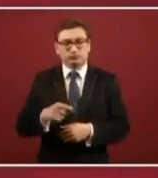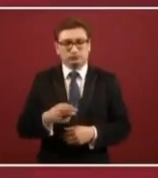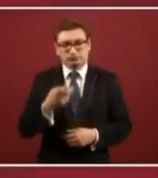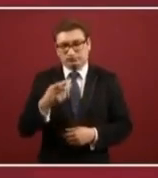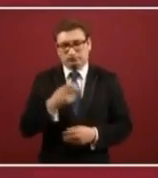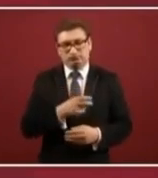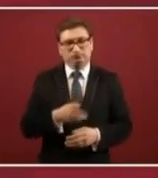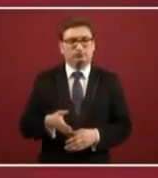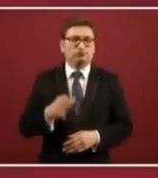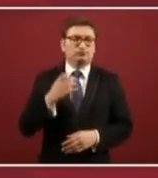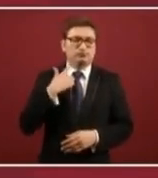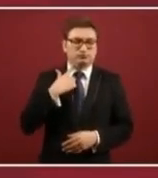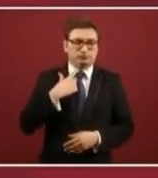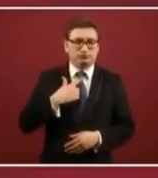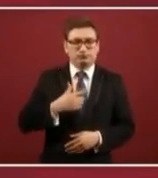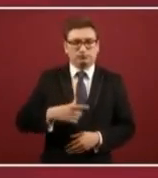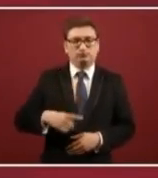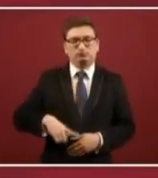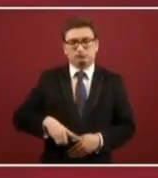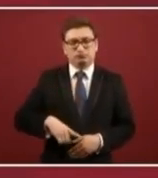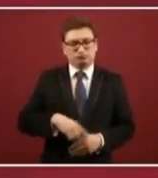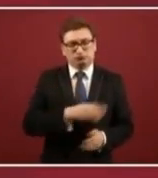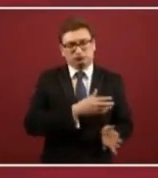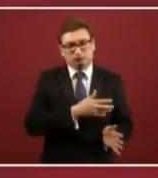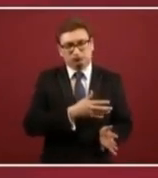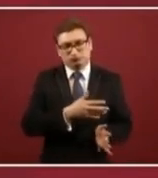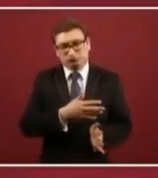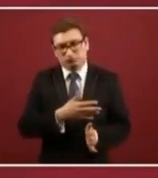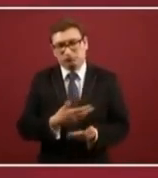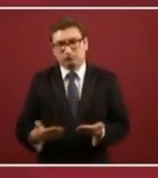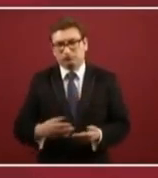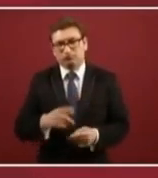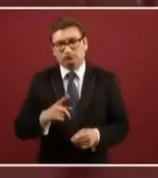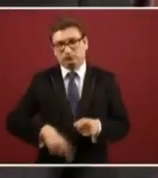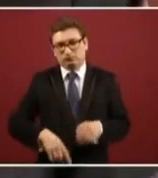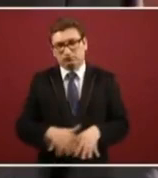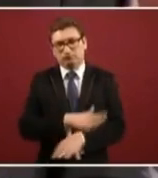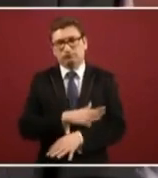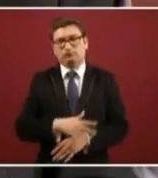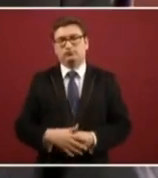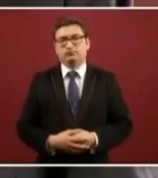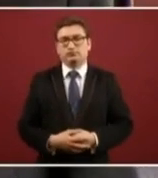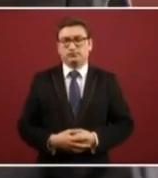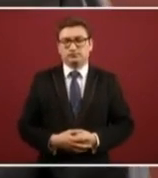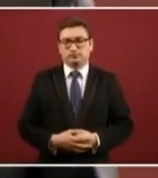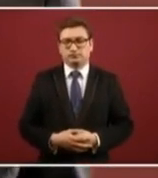inercia de los años anteriores. Yo espero que ya